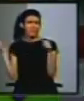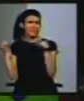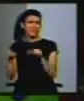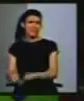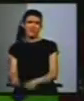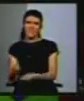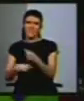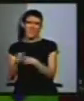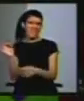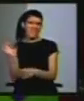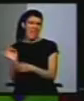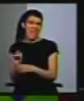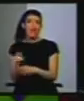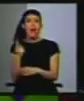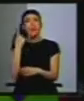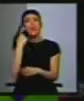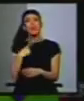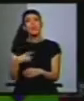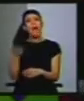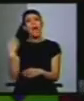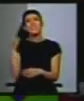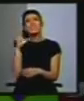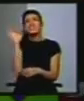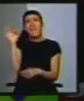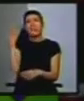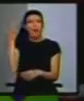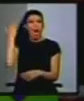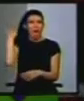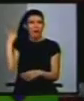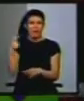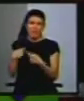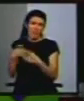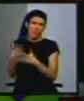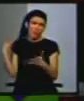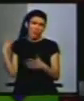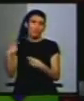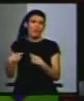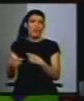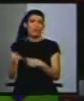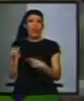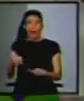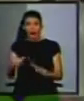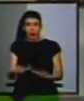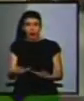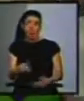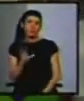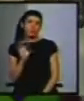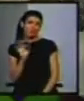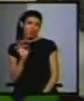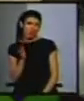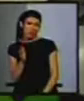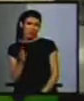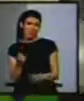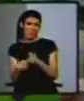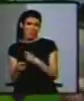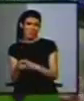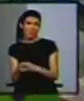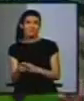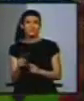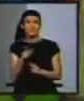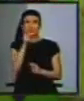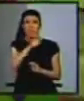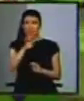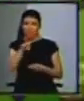Como 500. ¿Al día? Al día, antes se vendía mucho. ¿Y ahora cuántas vende más o menos? Unas 50. Hay comerciantes que ya ni